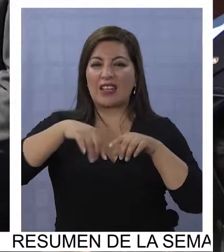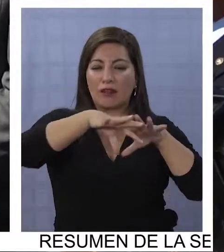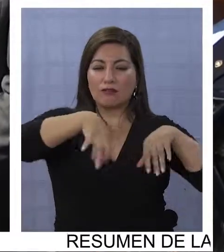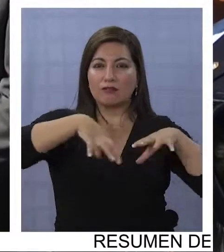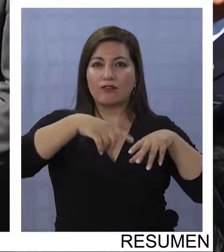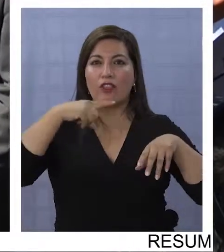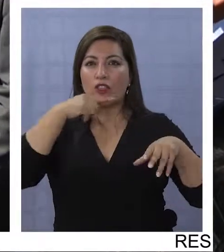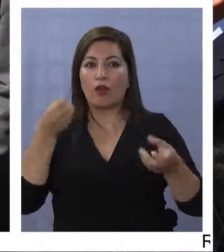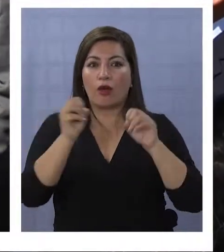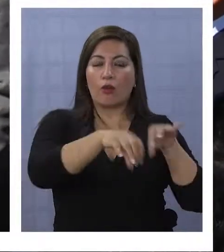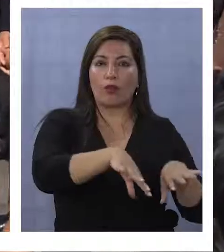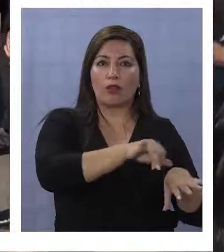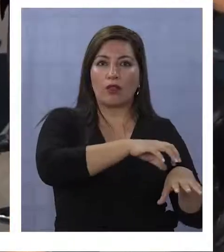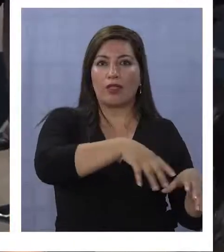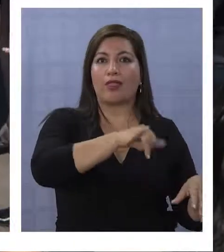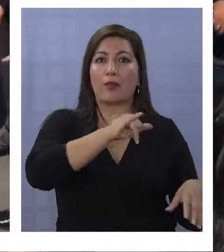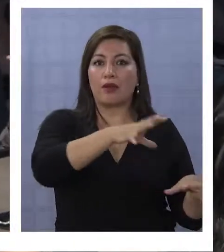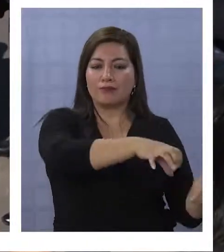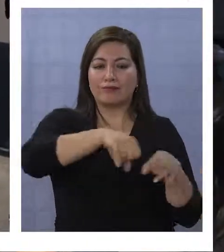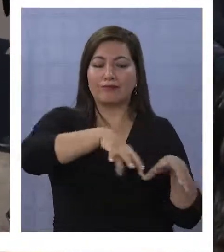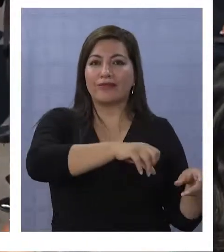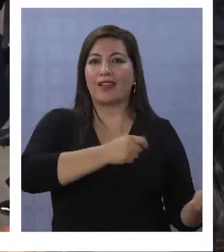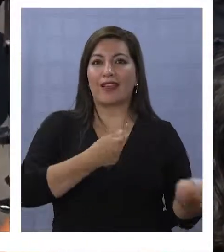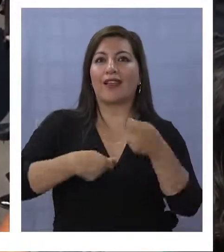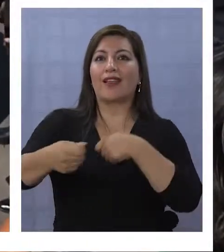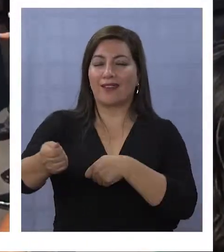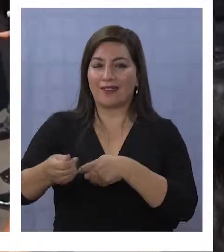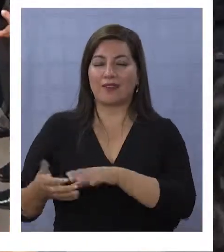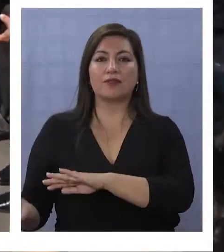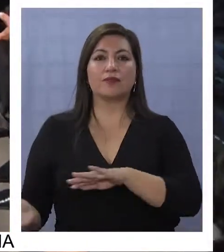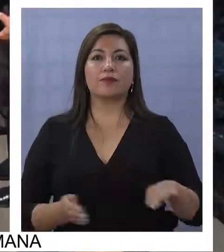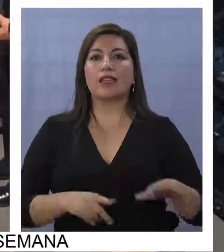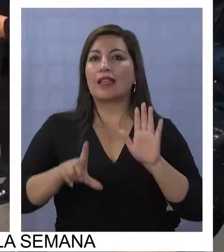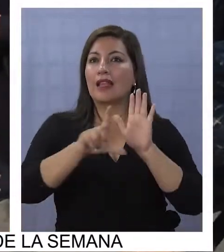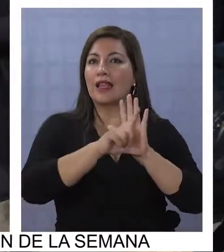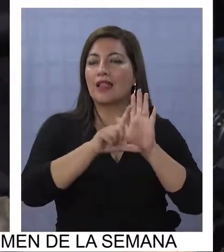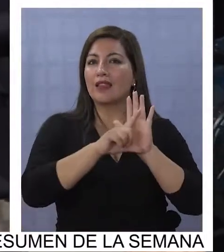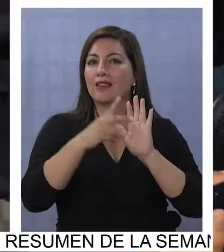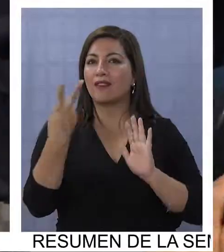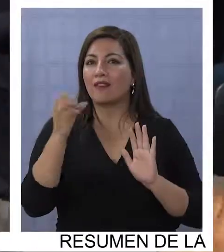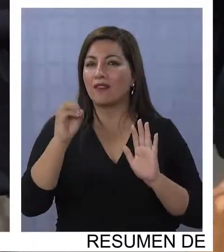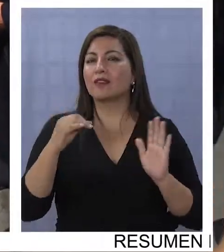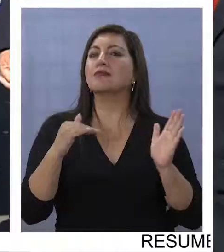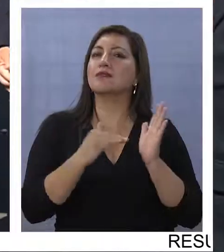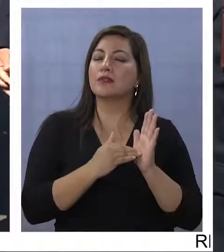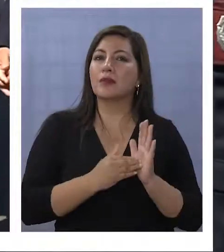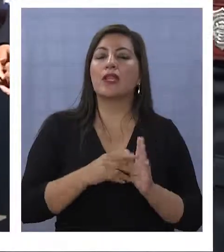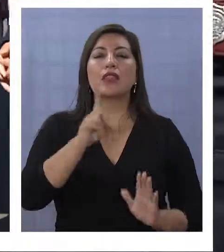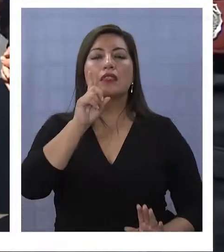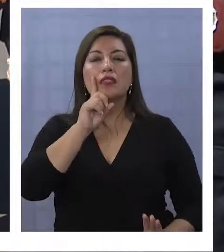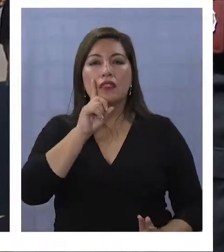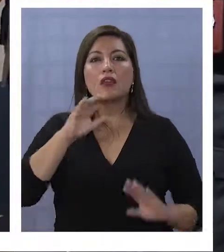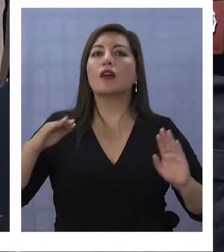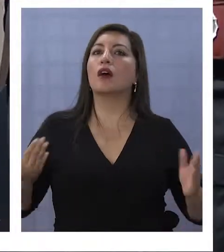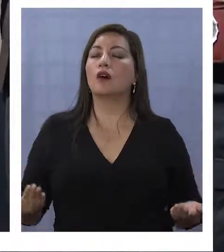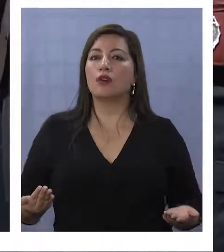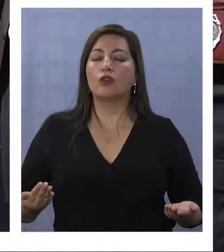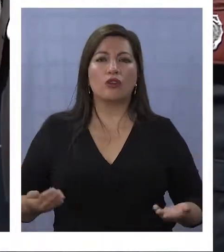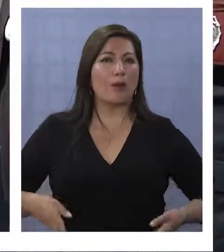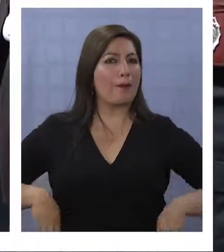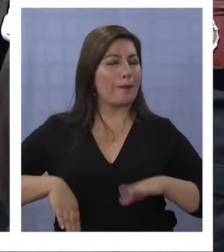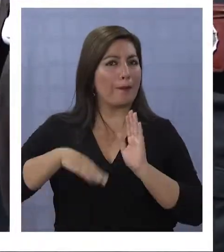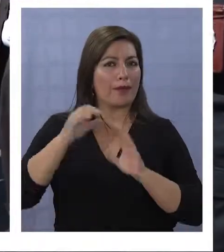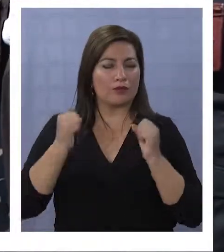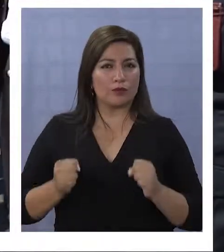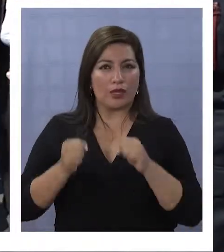a bordo de vehículos y luego la llevaban al lugar de destino. Un caso amparado en la ley 20.000 que tiene más atribuciones para investigar que la ley